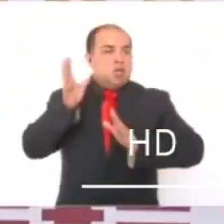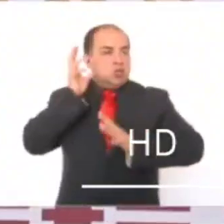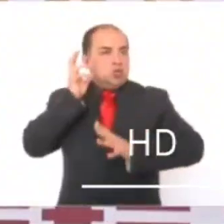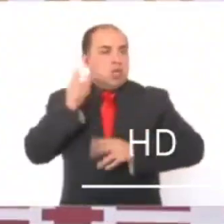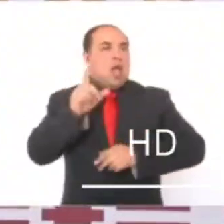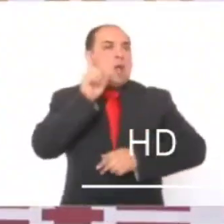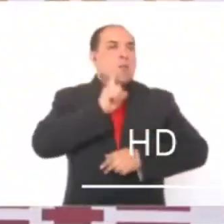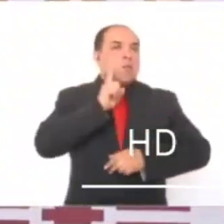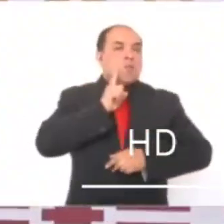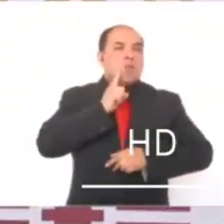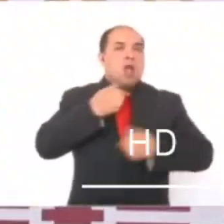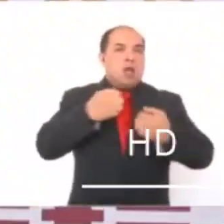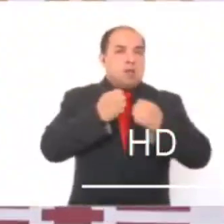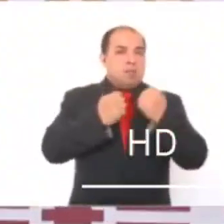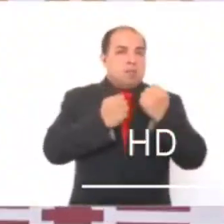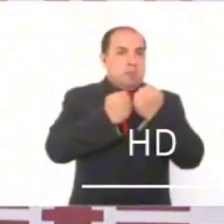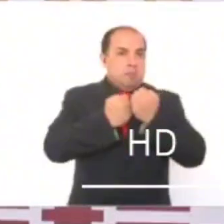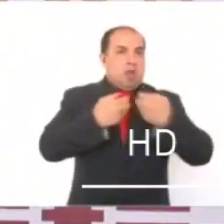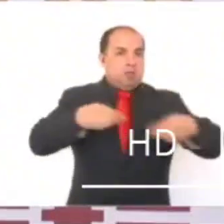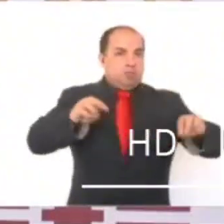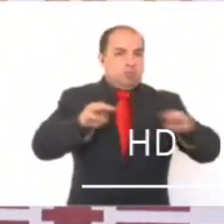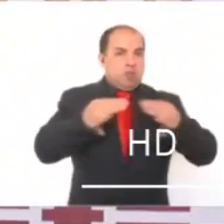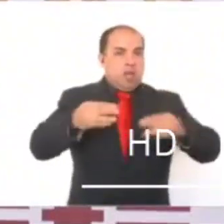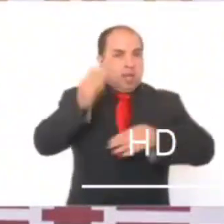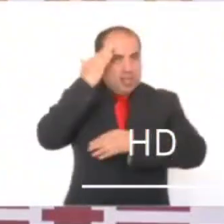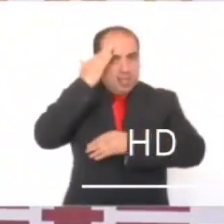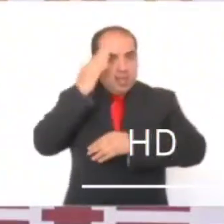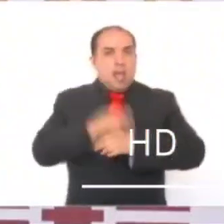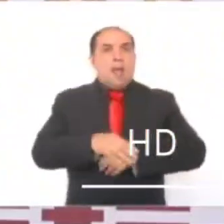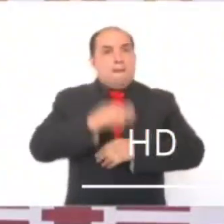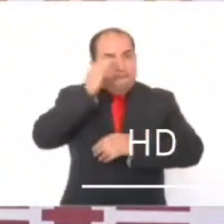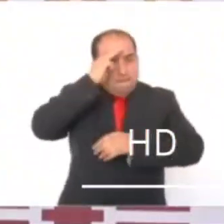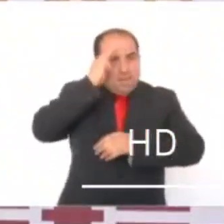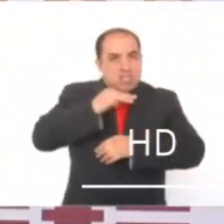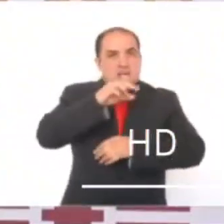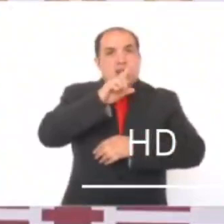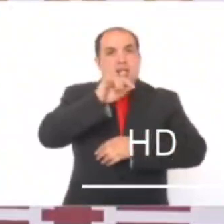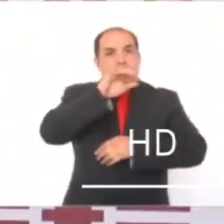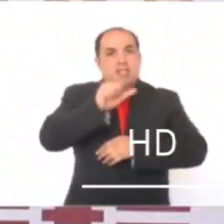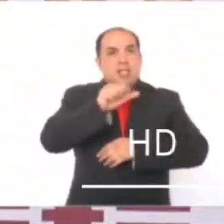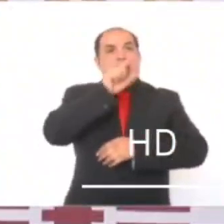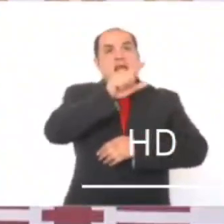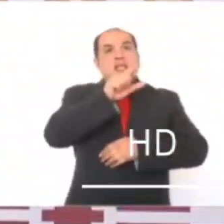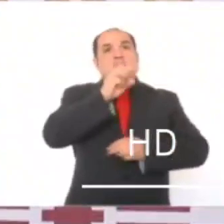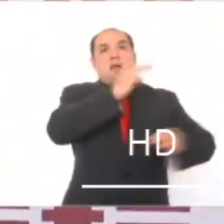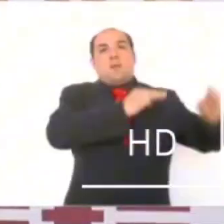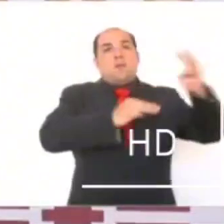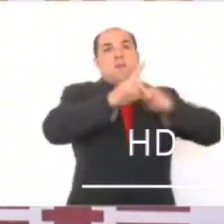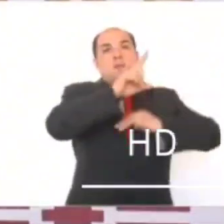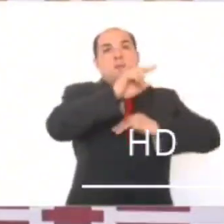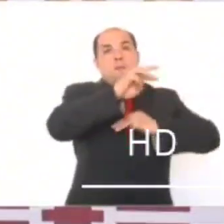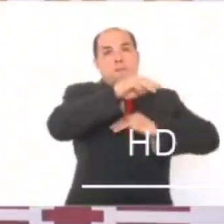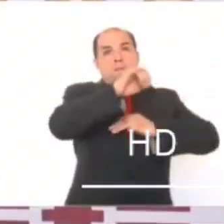banda femenil que dirige la maestra Leticia Gallardo en la Sierra Mije de Oaxaca?